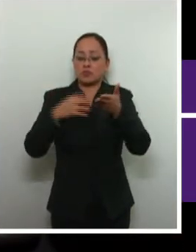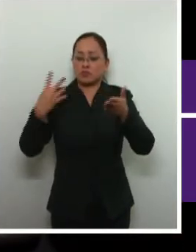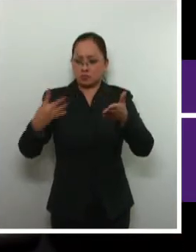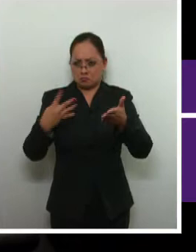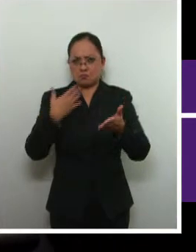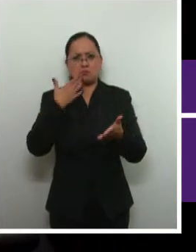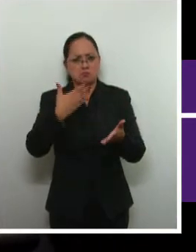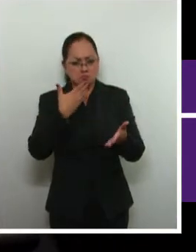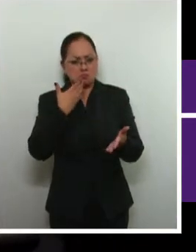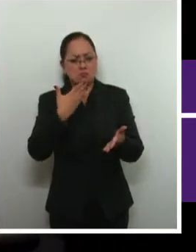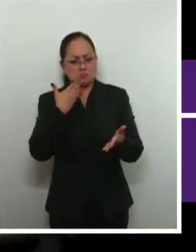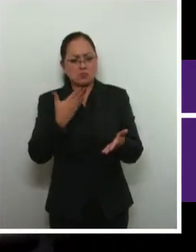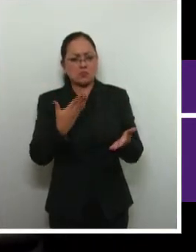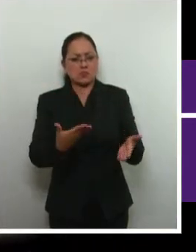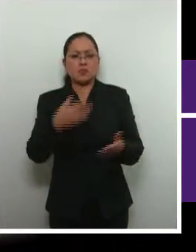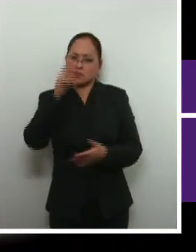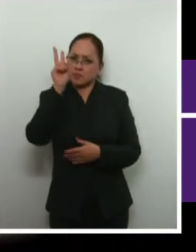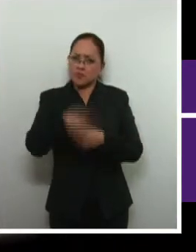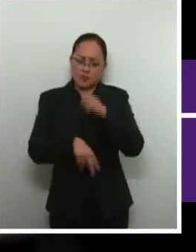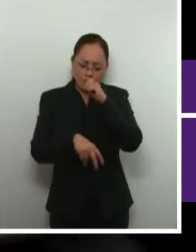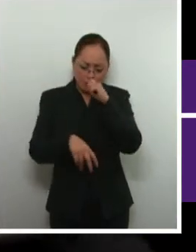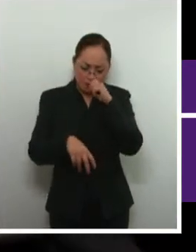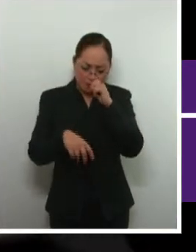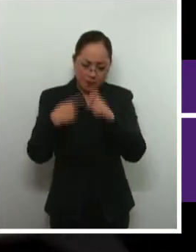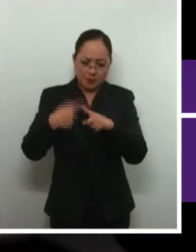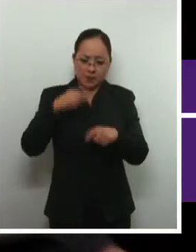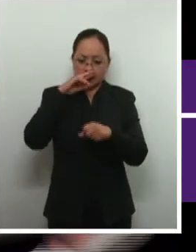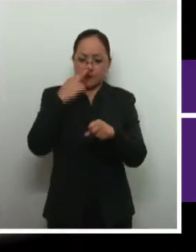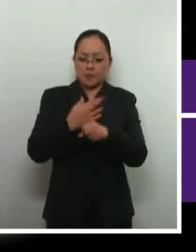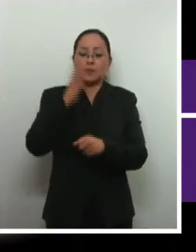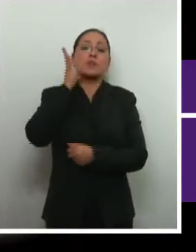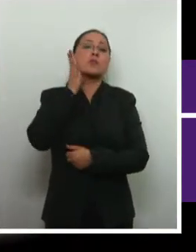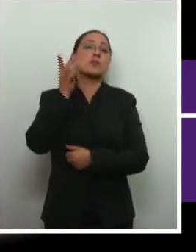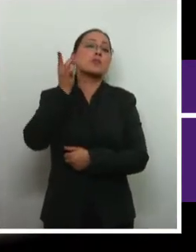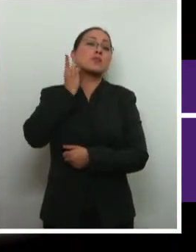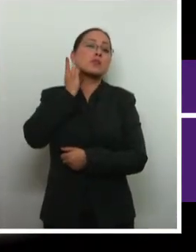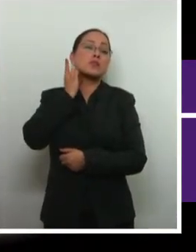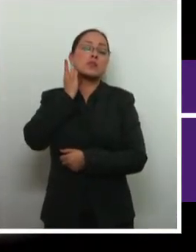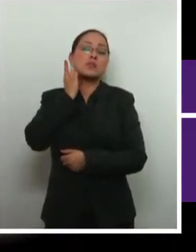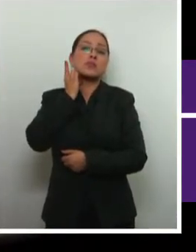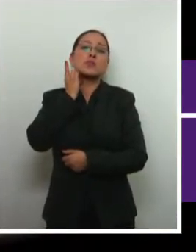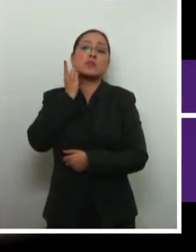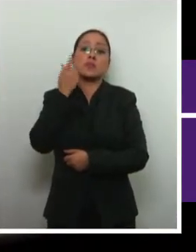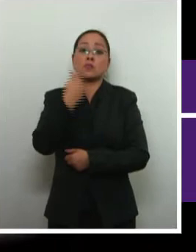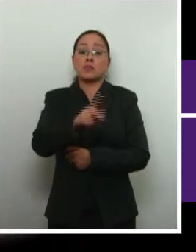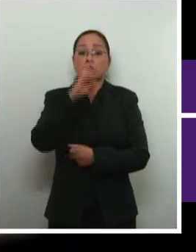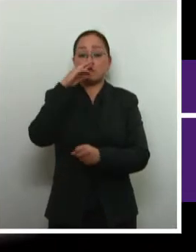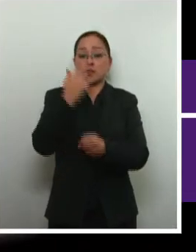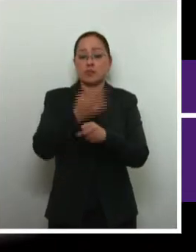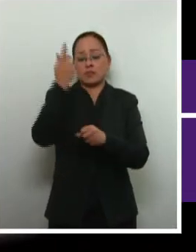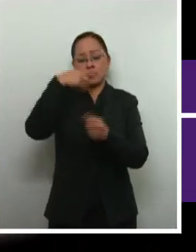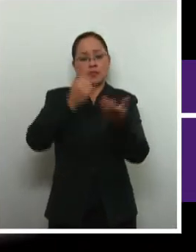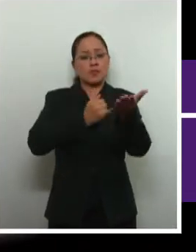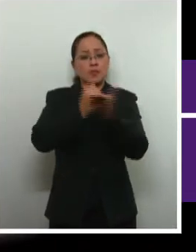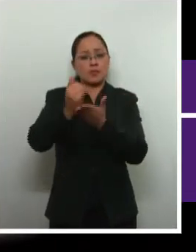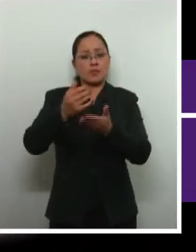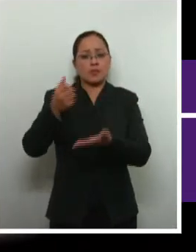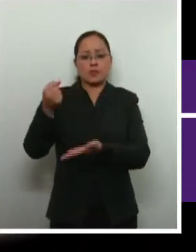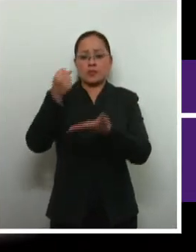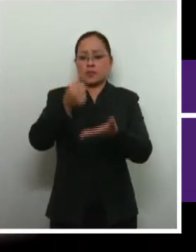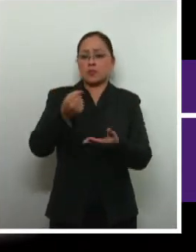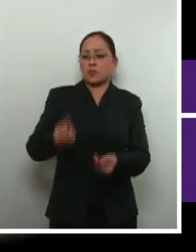cuarta. Es cierto que corresponde a la Cámara de Diputados determinar el fondo